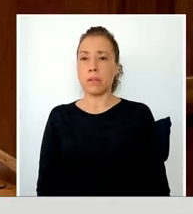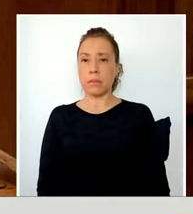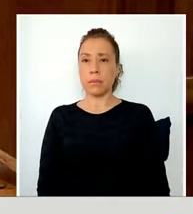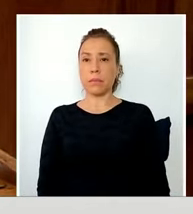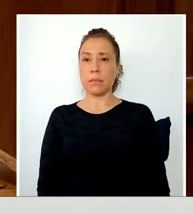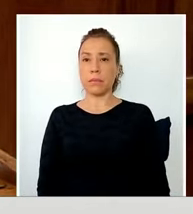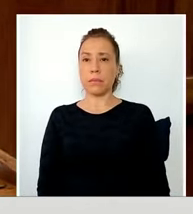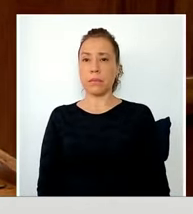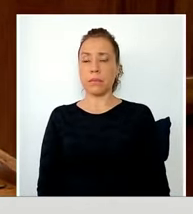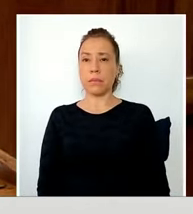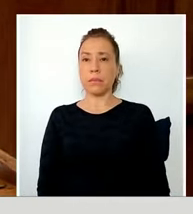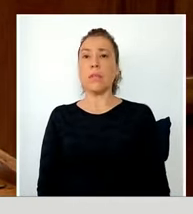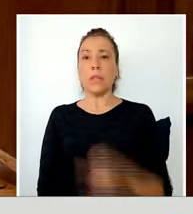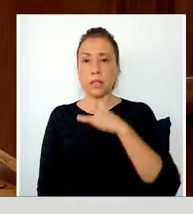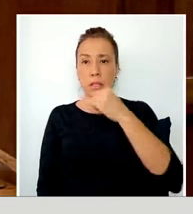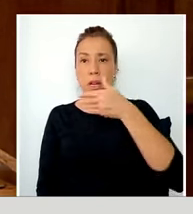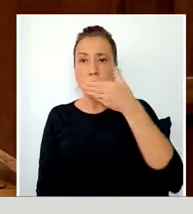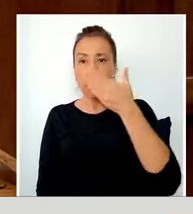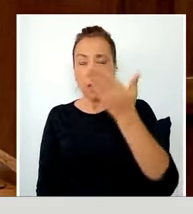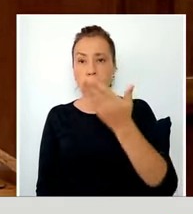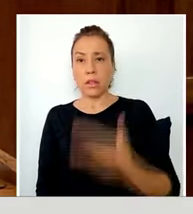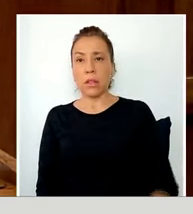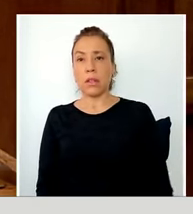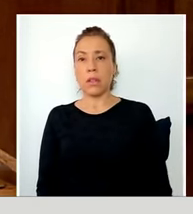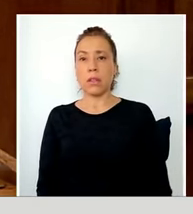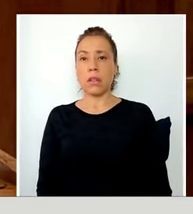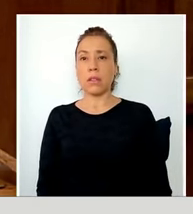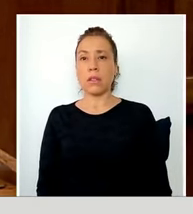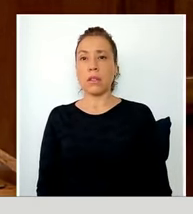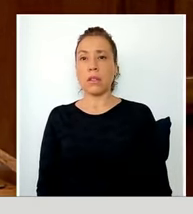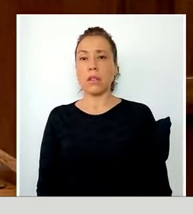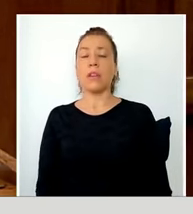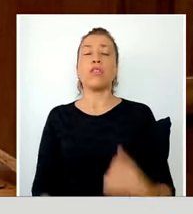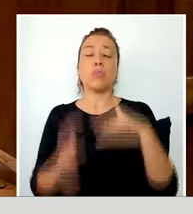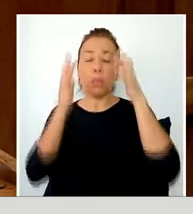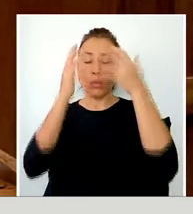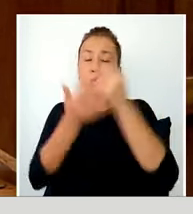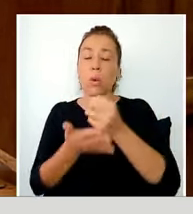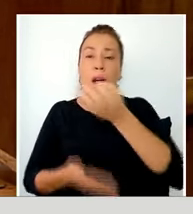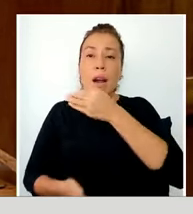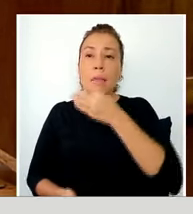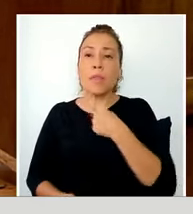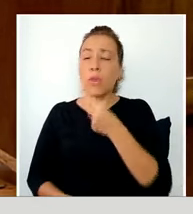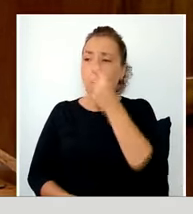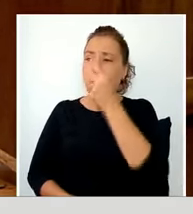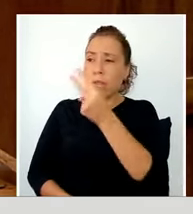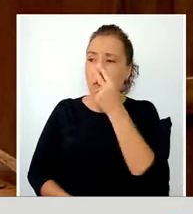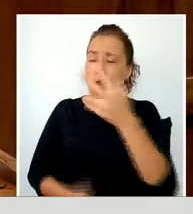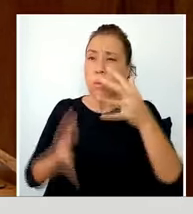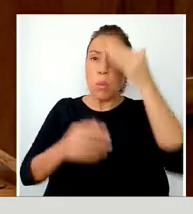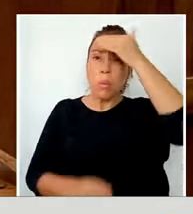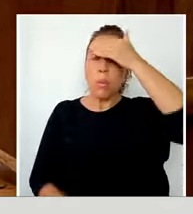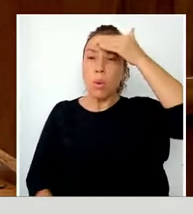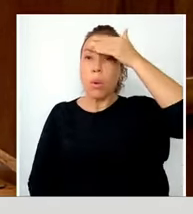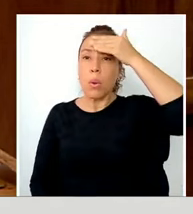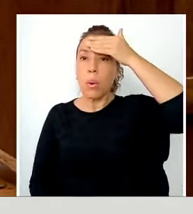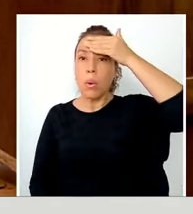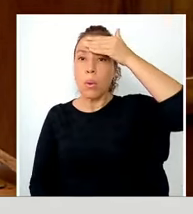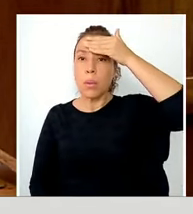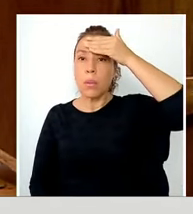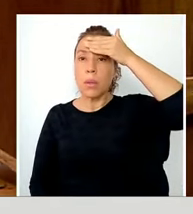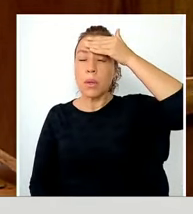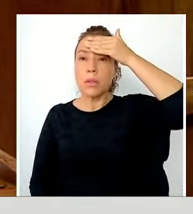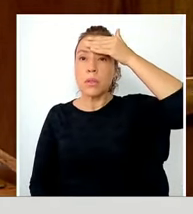continúe diputada me hago cargo de sus medicamentos lo que veo con mucha preocupación es que los